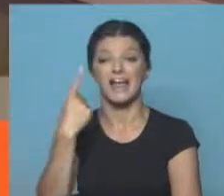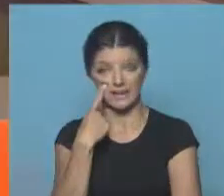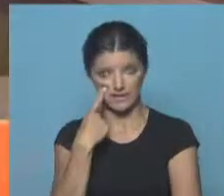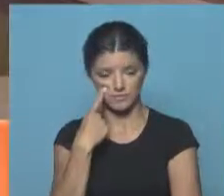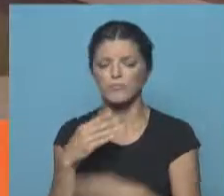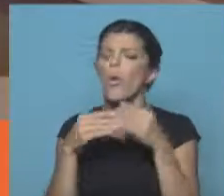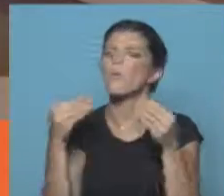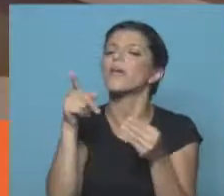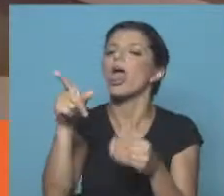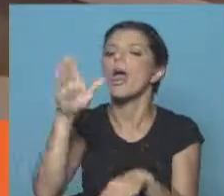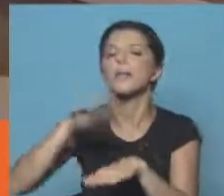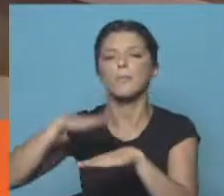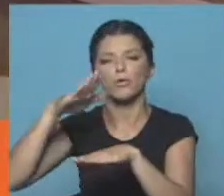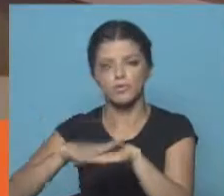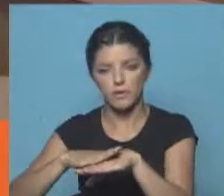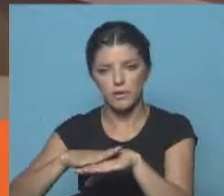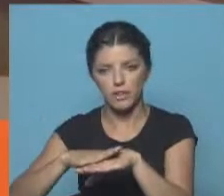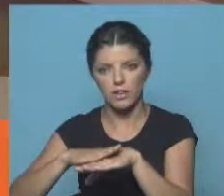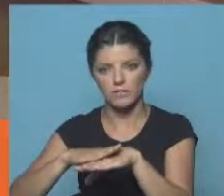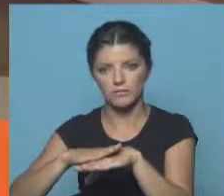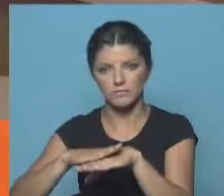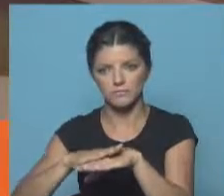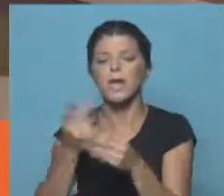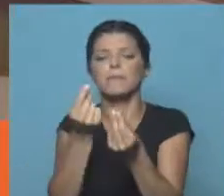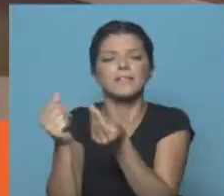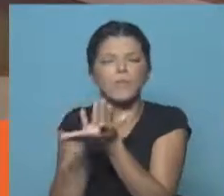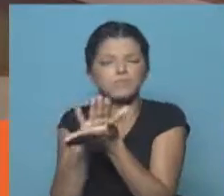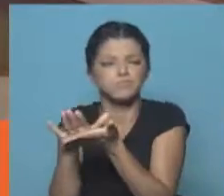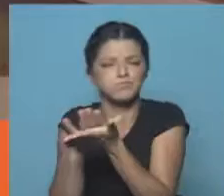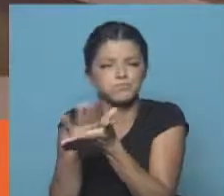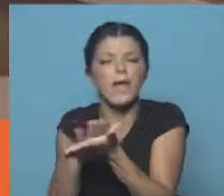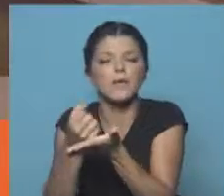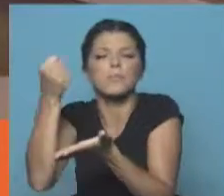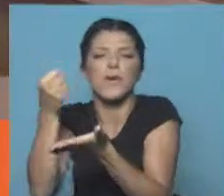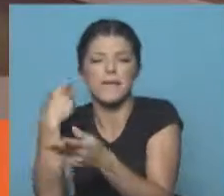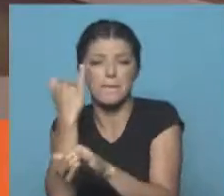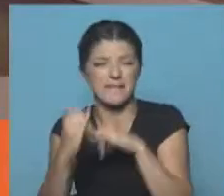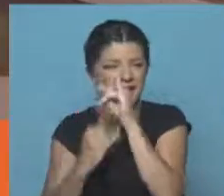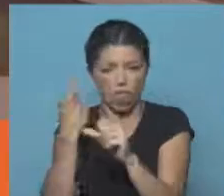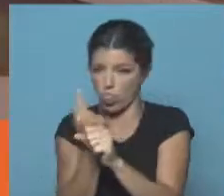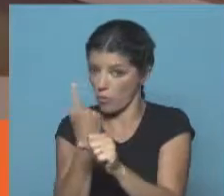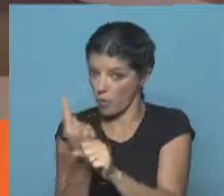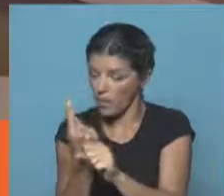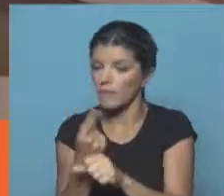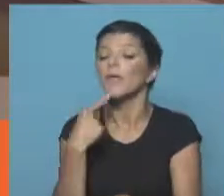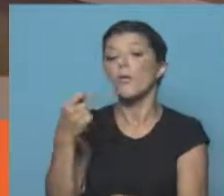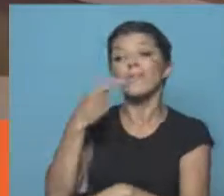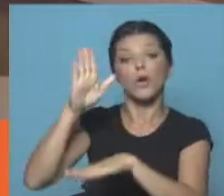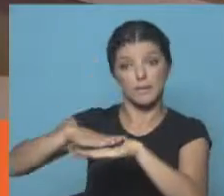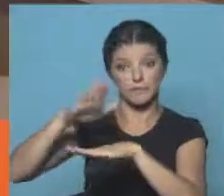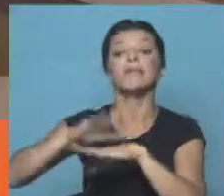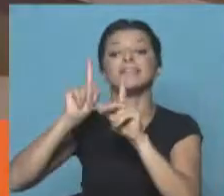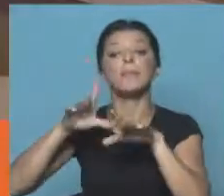está acusado de investigación, lo están investigando por enriquecimiento ilícito y el juez, además de procesarlo, le dispuso un embargo